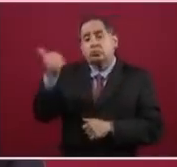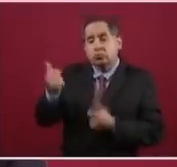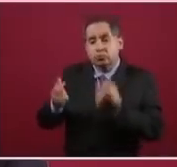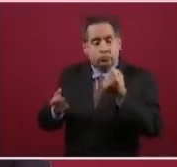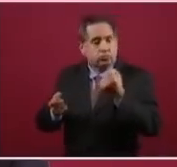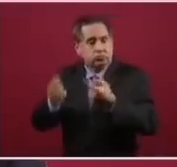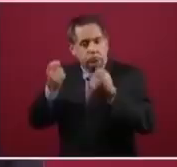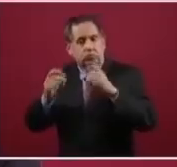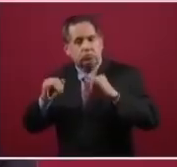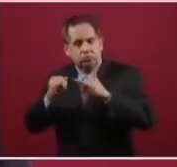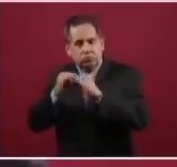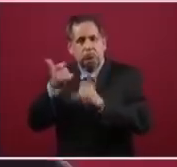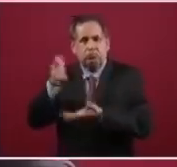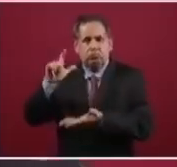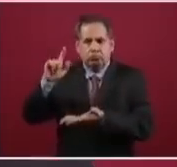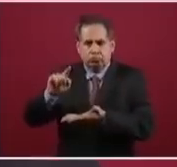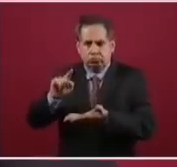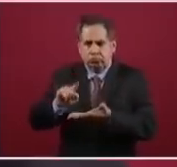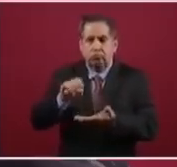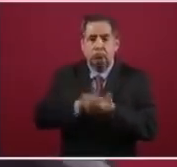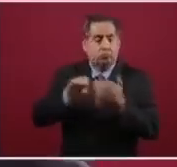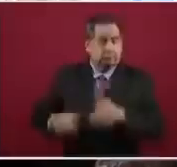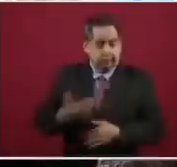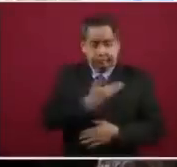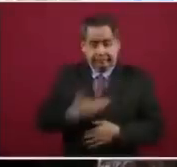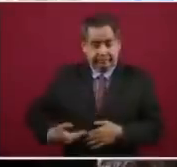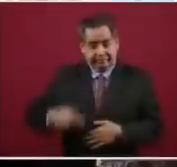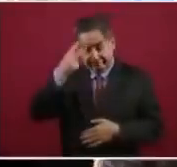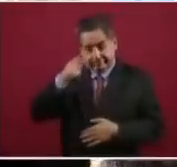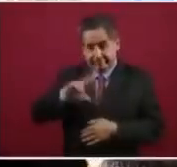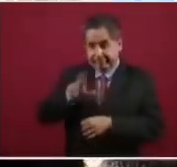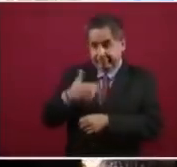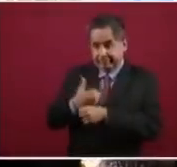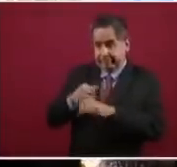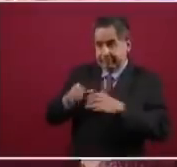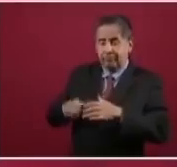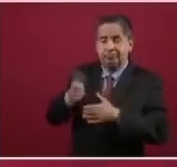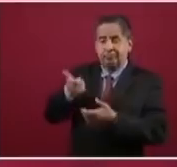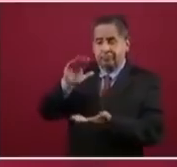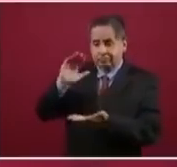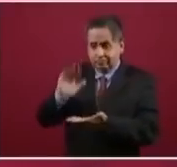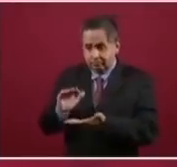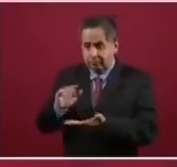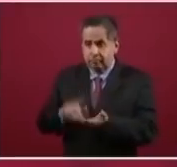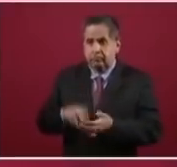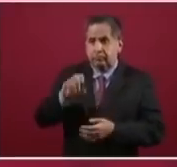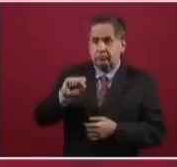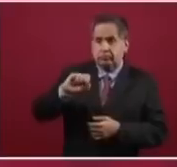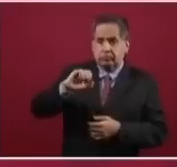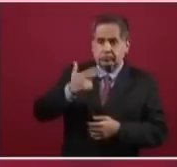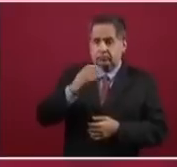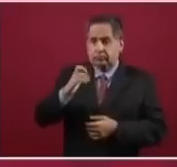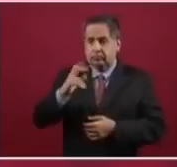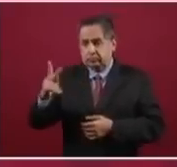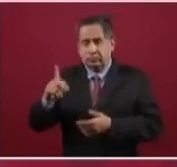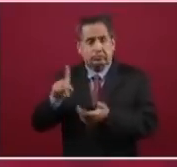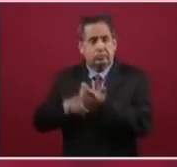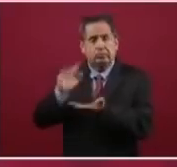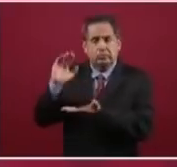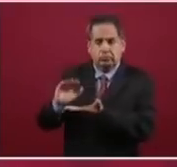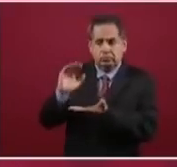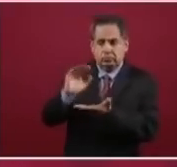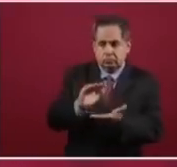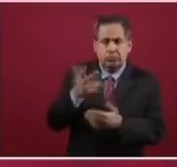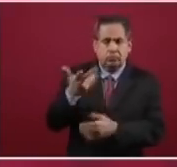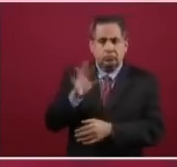sufriendo algunas disminuciones la presidencia de la república es una de ellas y la secretaria de hacienda tiene una reducción de casi el